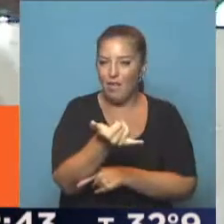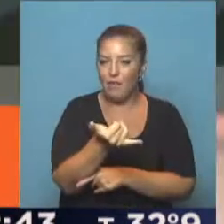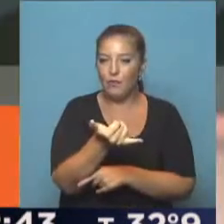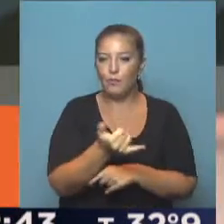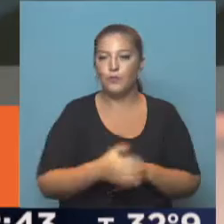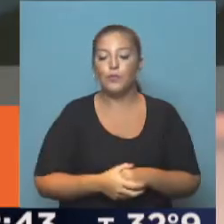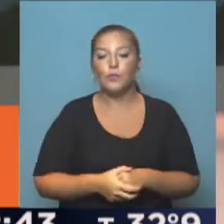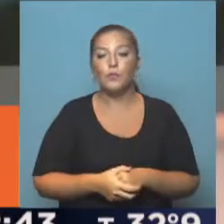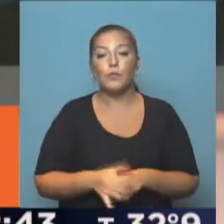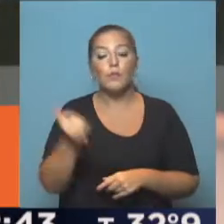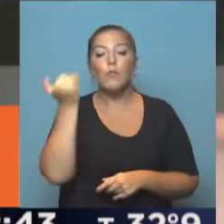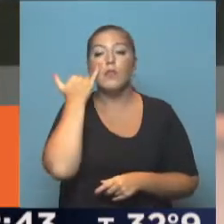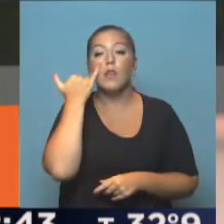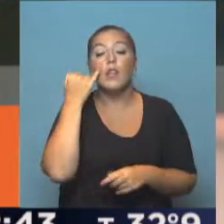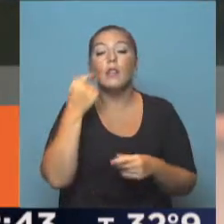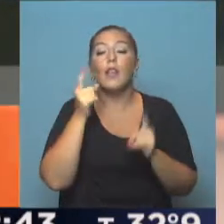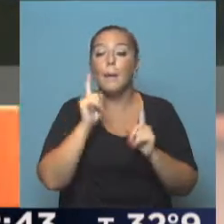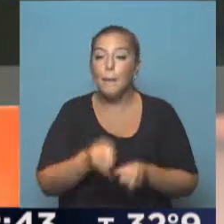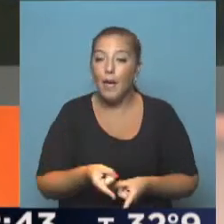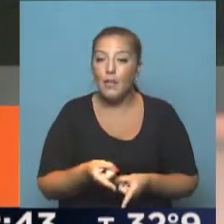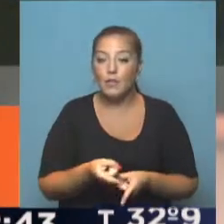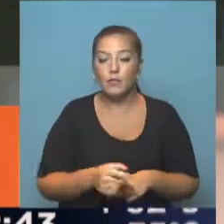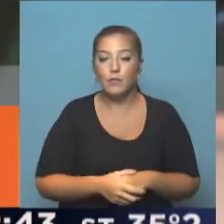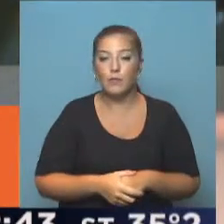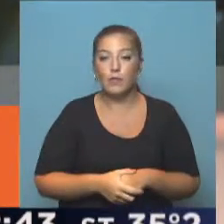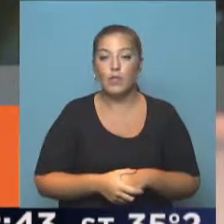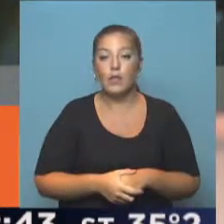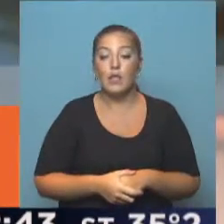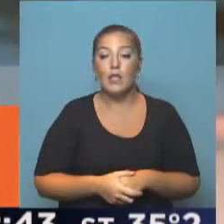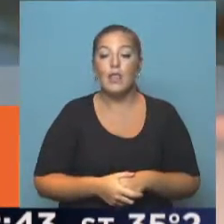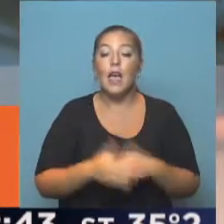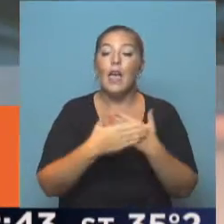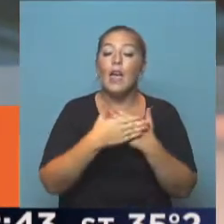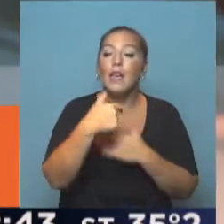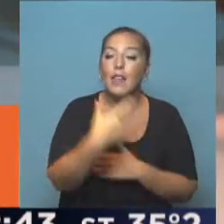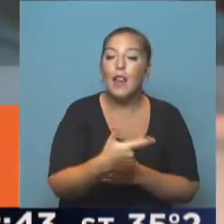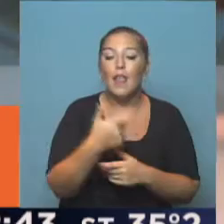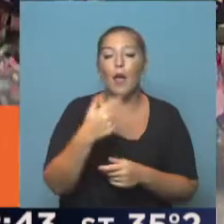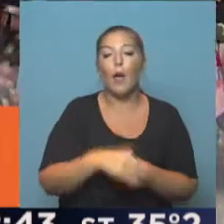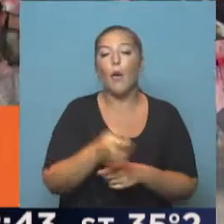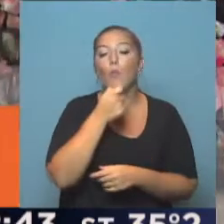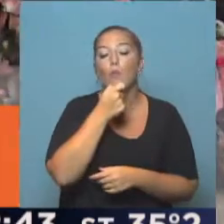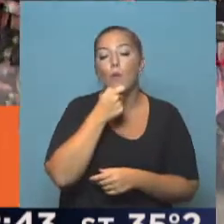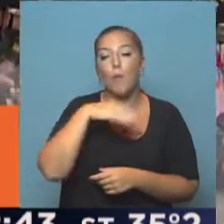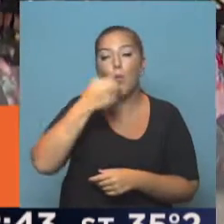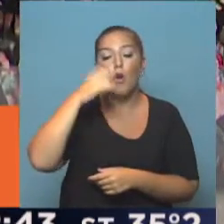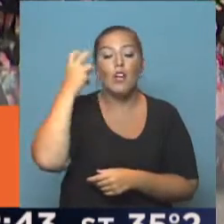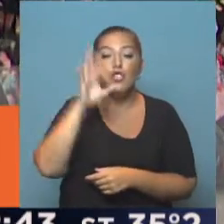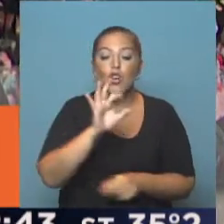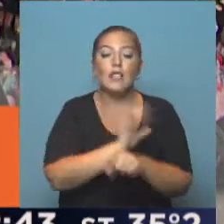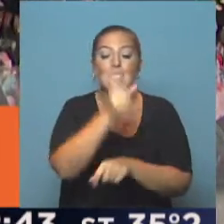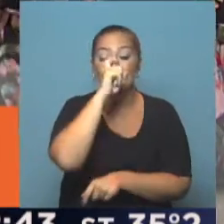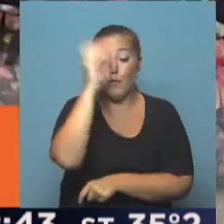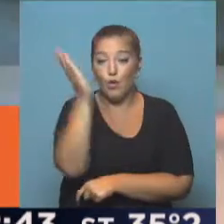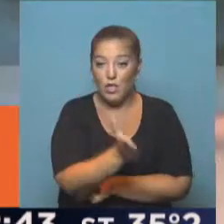habido. Y lo que ha sucedido es que además la opción de centro-izquierda que ilustra sobre todo Paco Moncayo, que sacó casi el